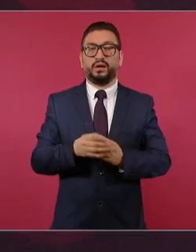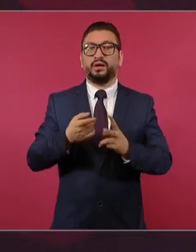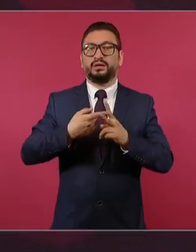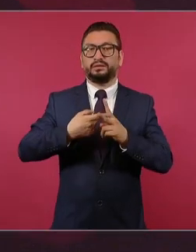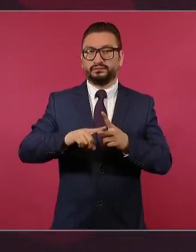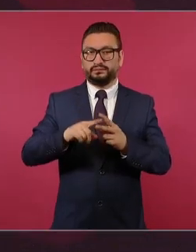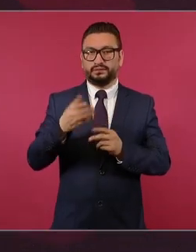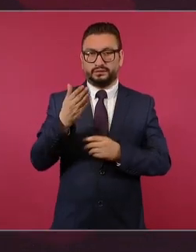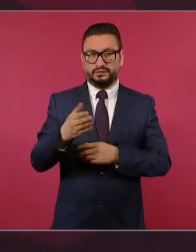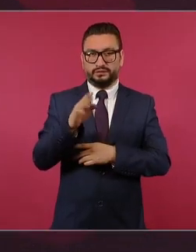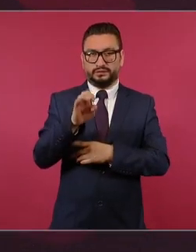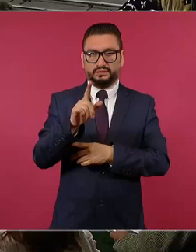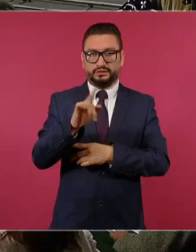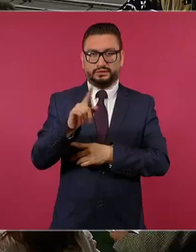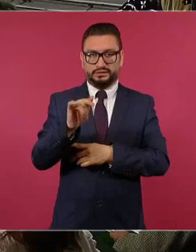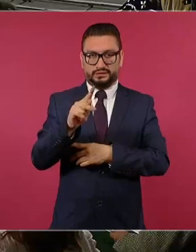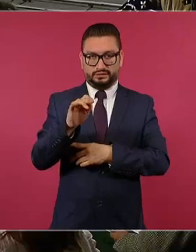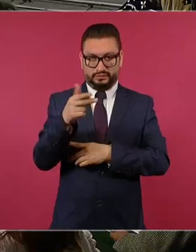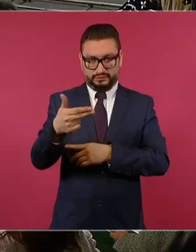con Elizabeth.